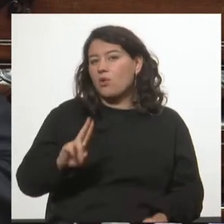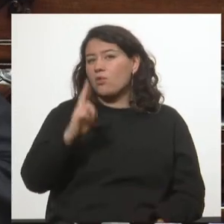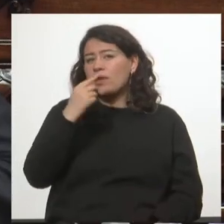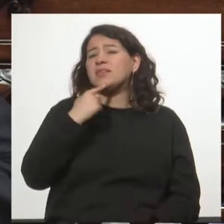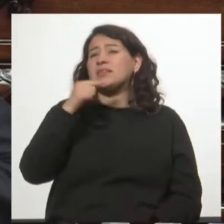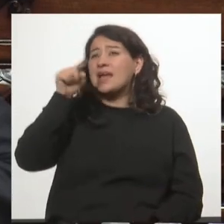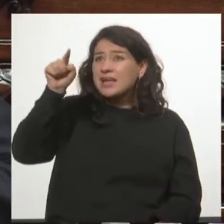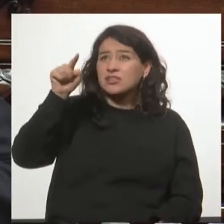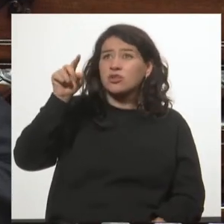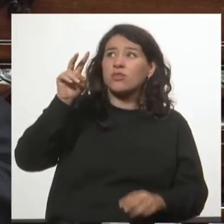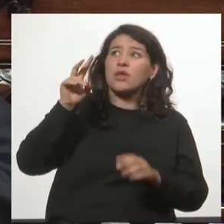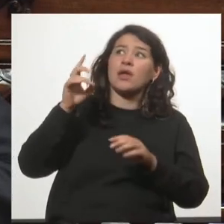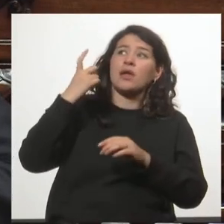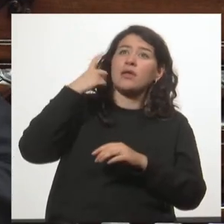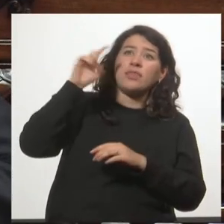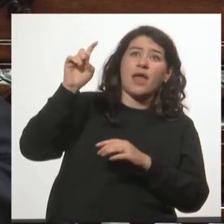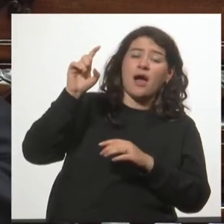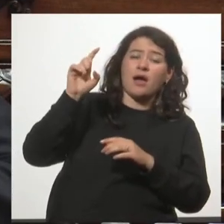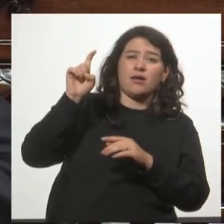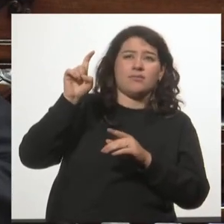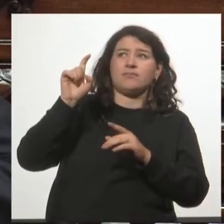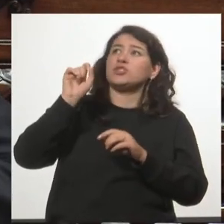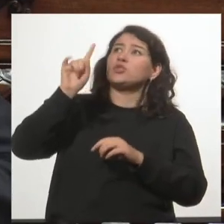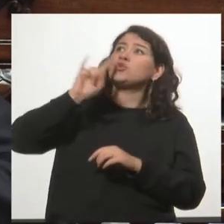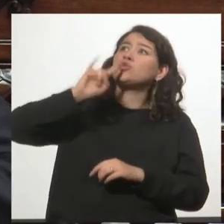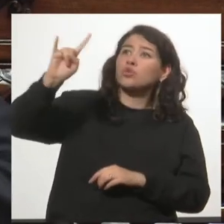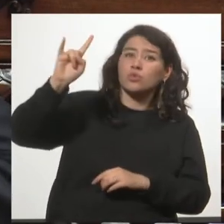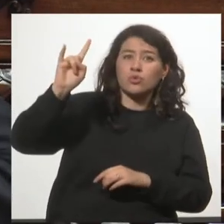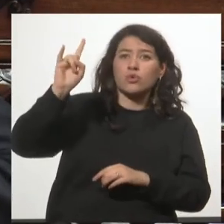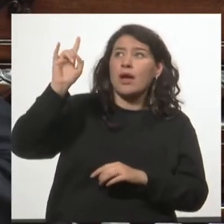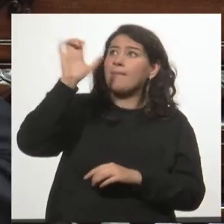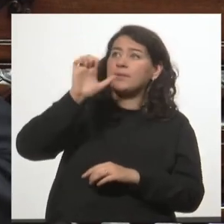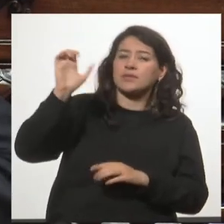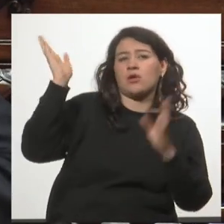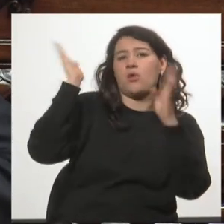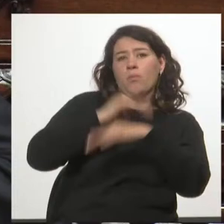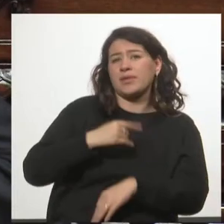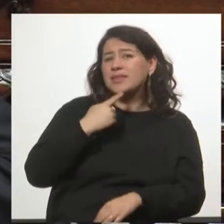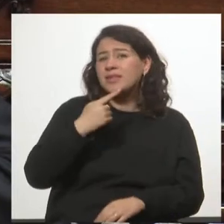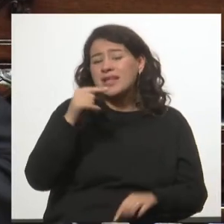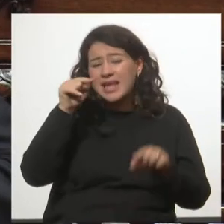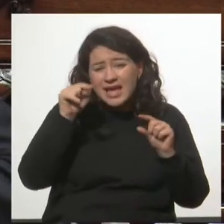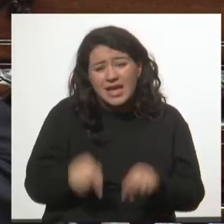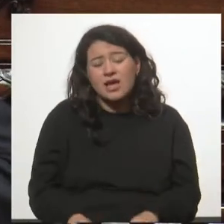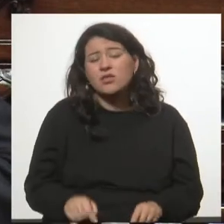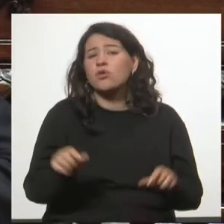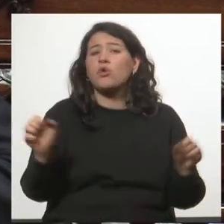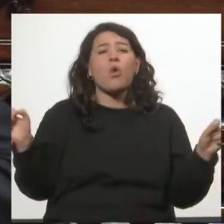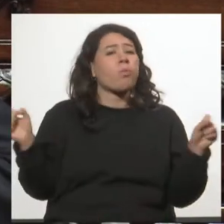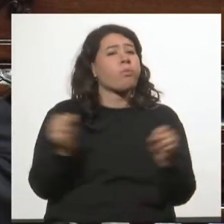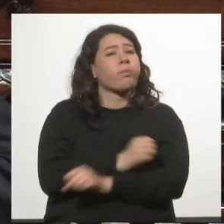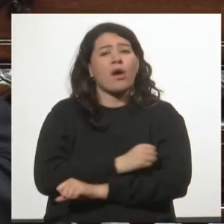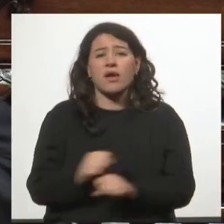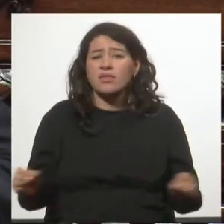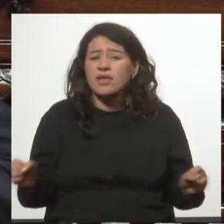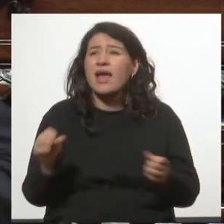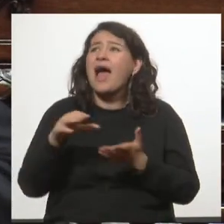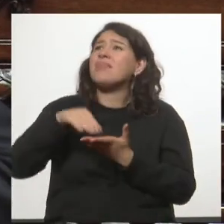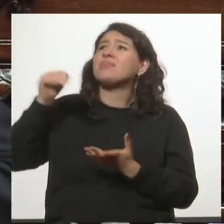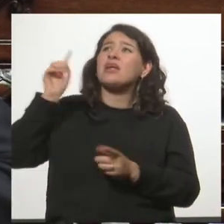giro así que es algo que no se cuestiona esto no se debería haber hecho por parte de